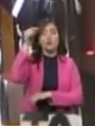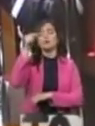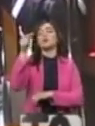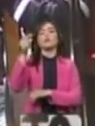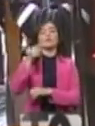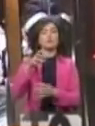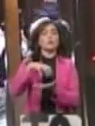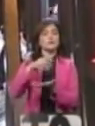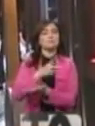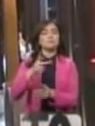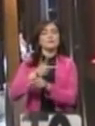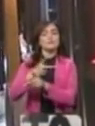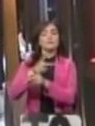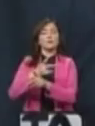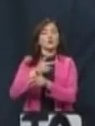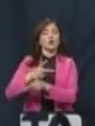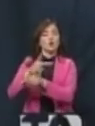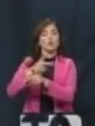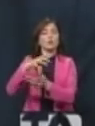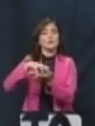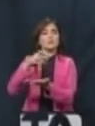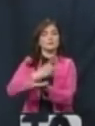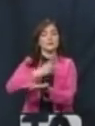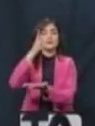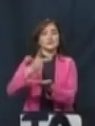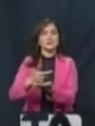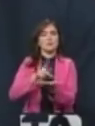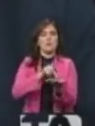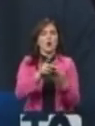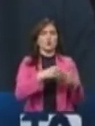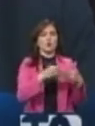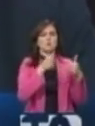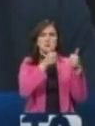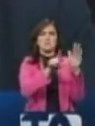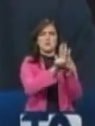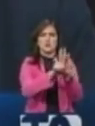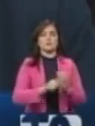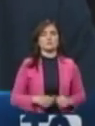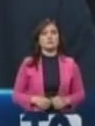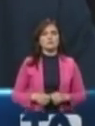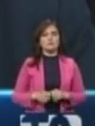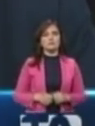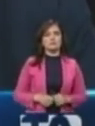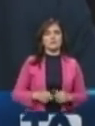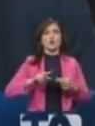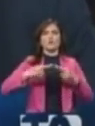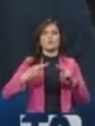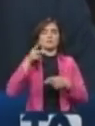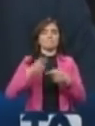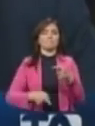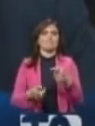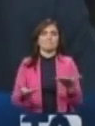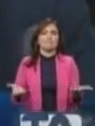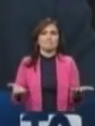tiene respaldo legal. No se ha podido hacer dicha reforma al fideicomiso vigente, porque